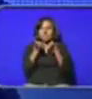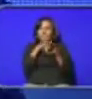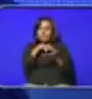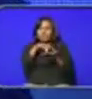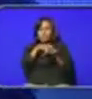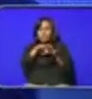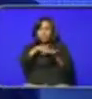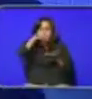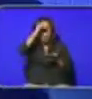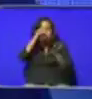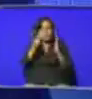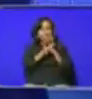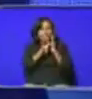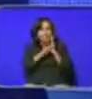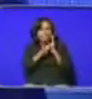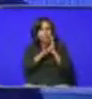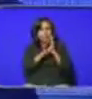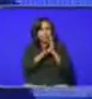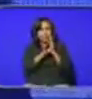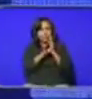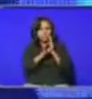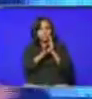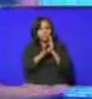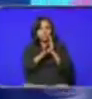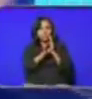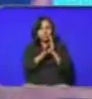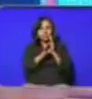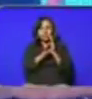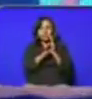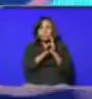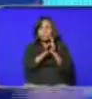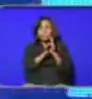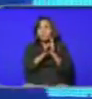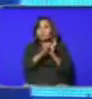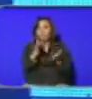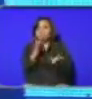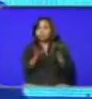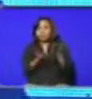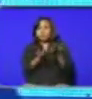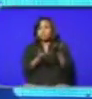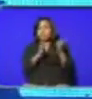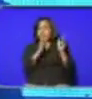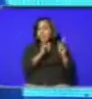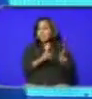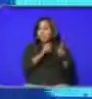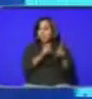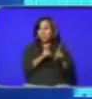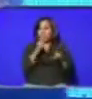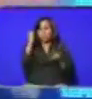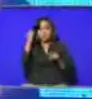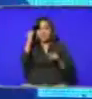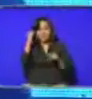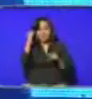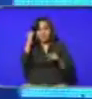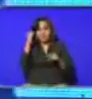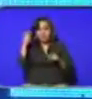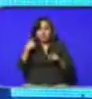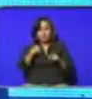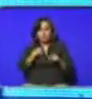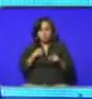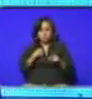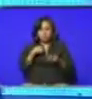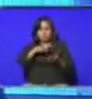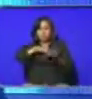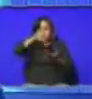relativa, alguien se sentía que mandar a su hijo a que estudiara una carrera técnica o vocacional era degradante desde el punto de vista de cómo se conforma